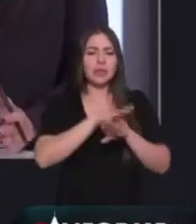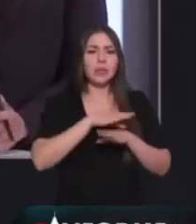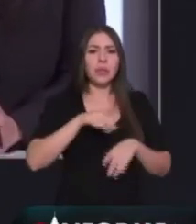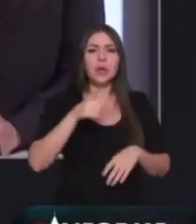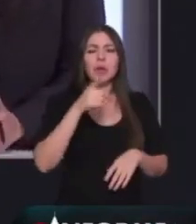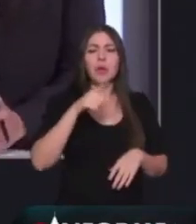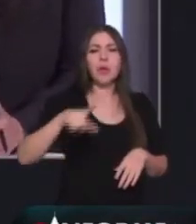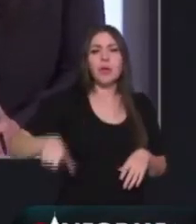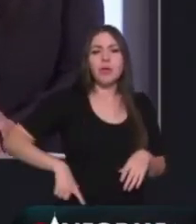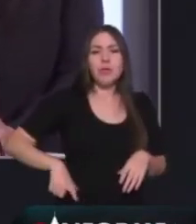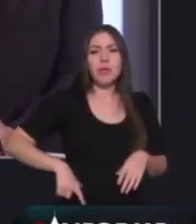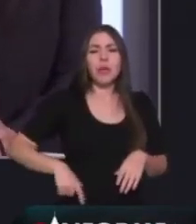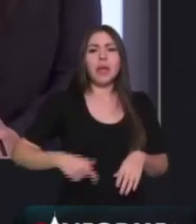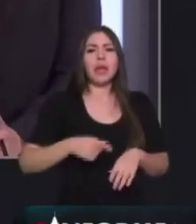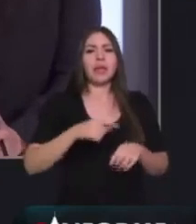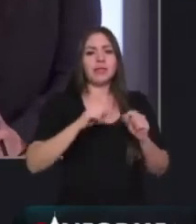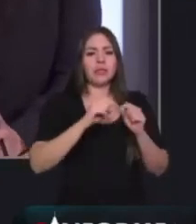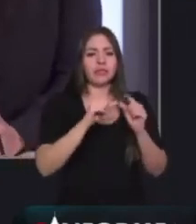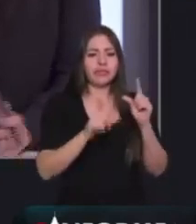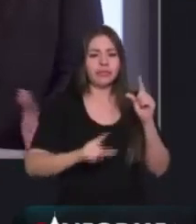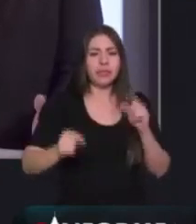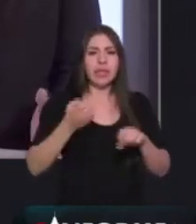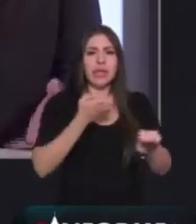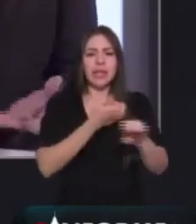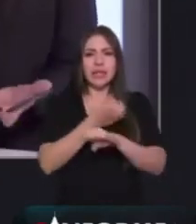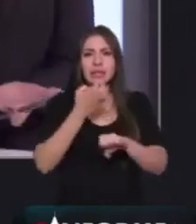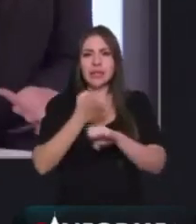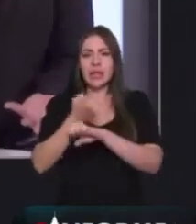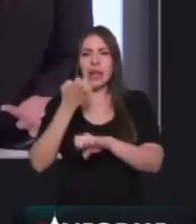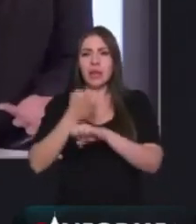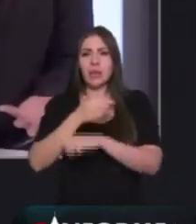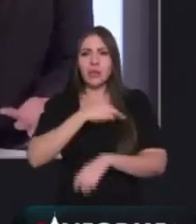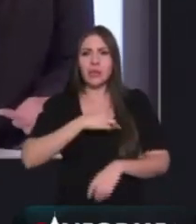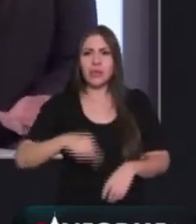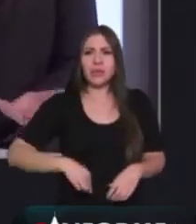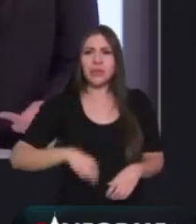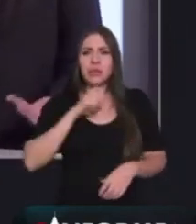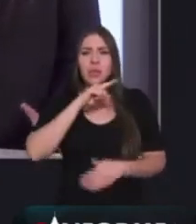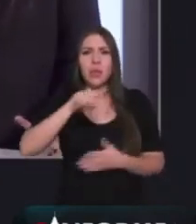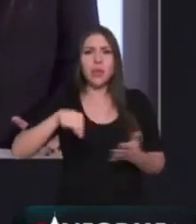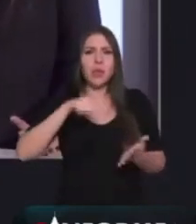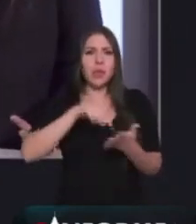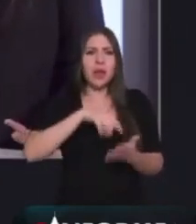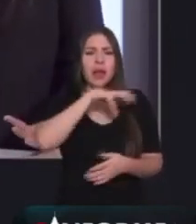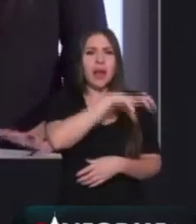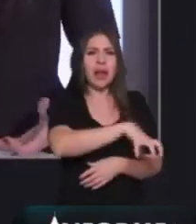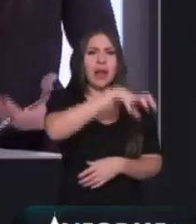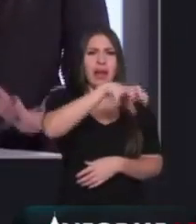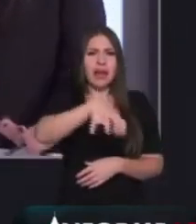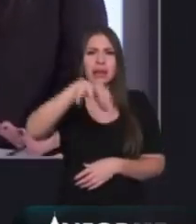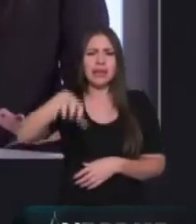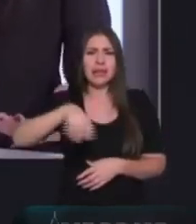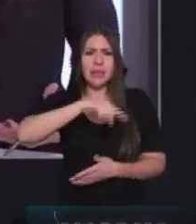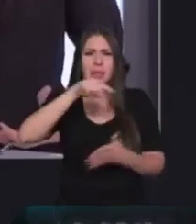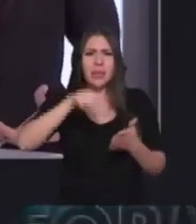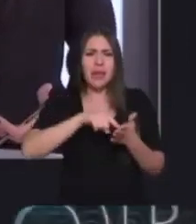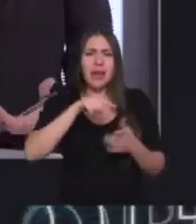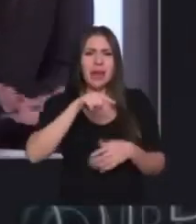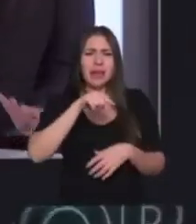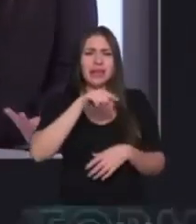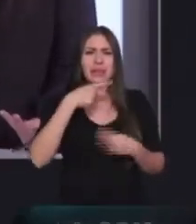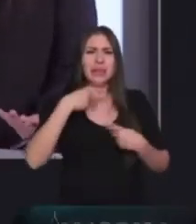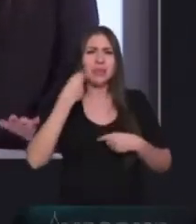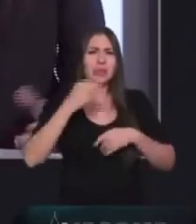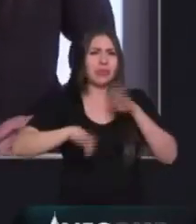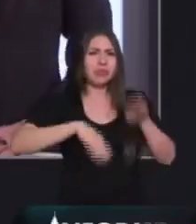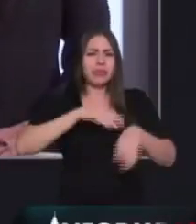estatales frente a lo que son campos de exterminio que es evidente que estaban ahí y